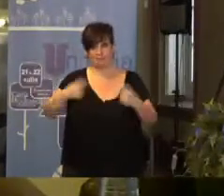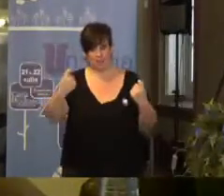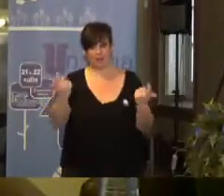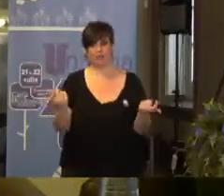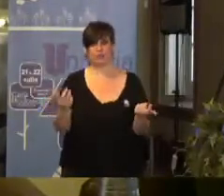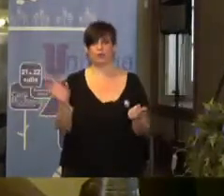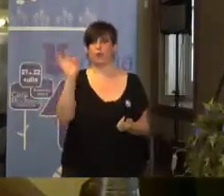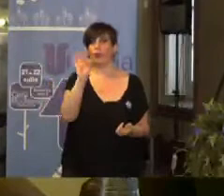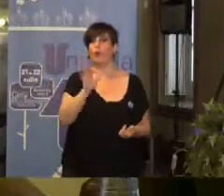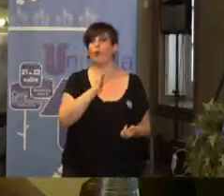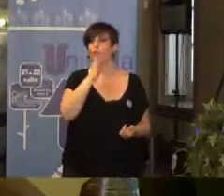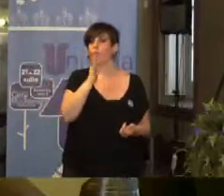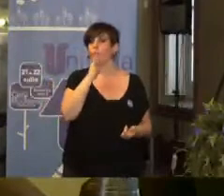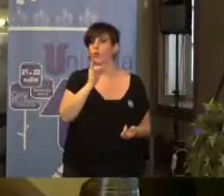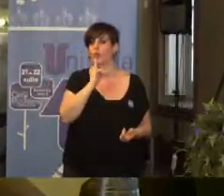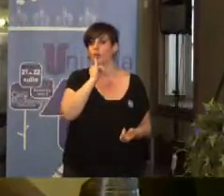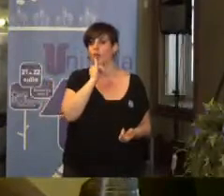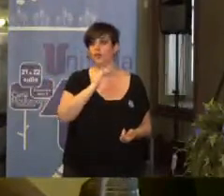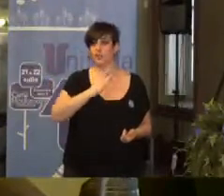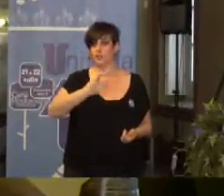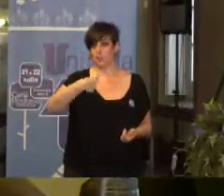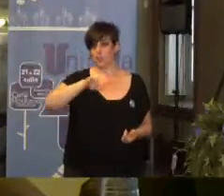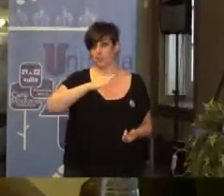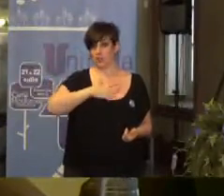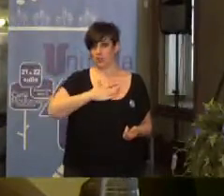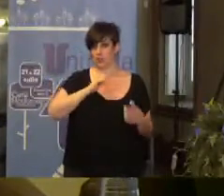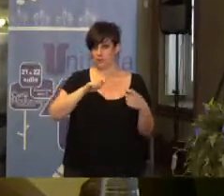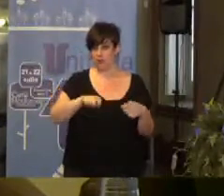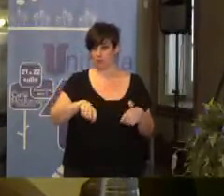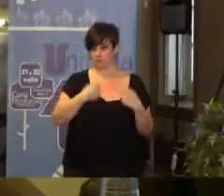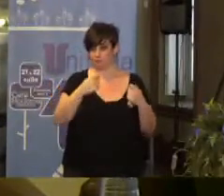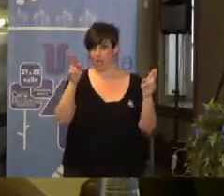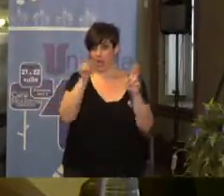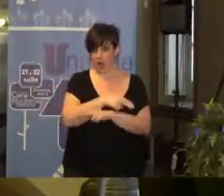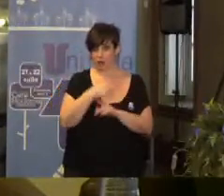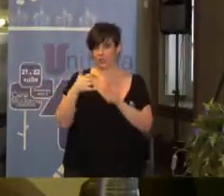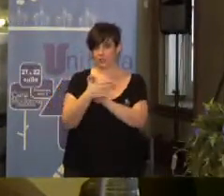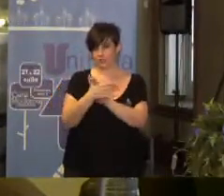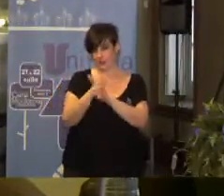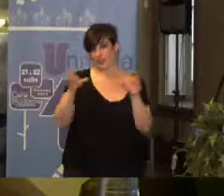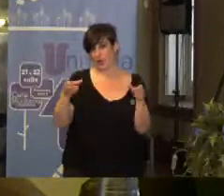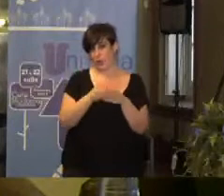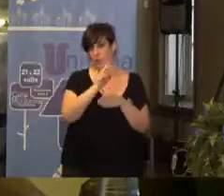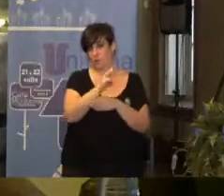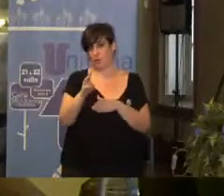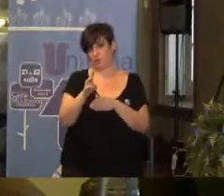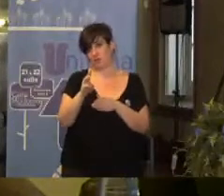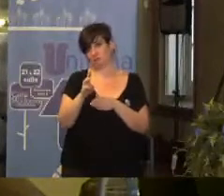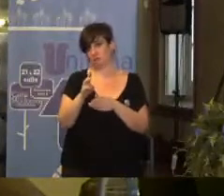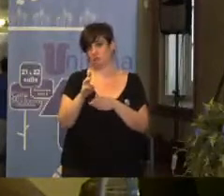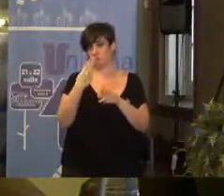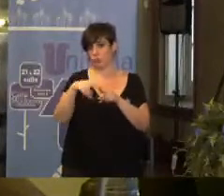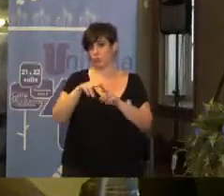políticas que anulan o noso idioma, a nosa cultura, é dicir, contra as políticas do Partido Popular. Por eso creo que temos